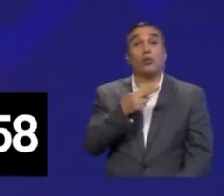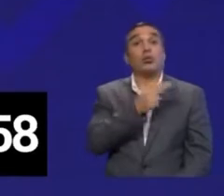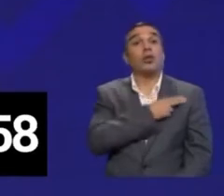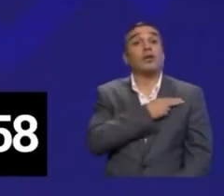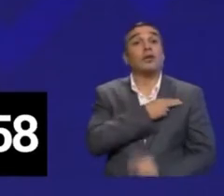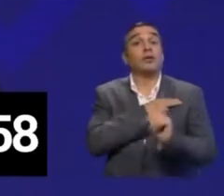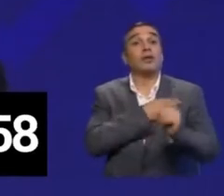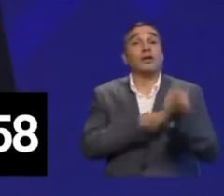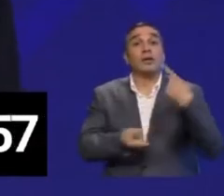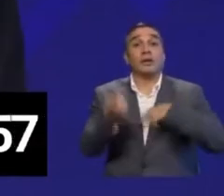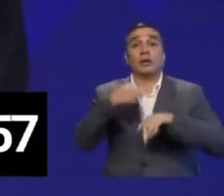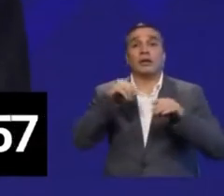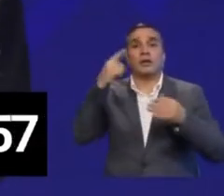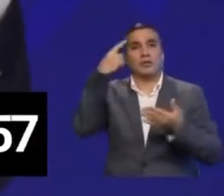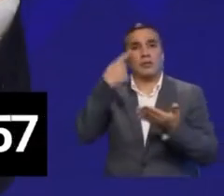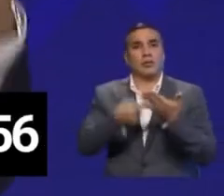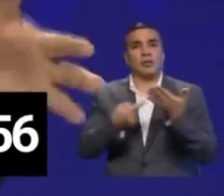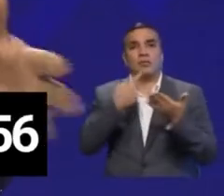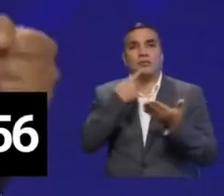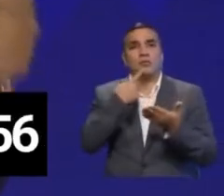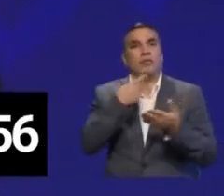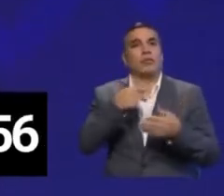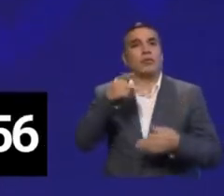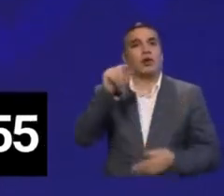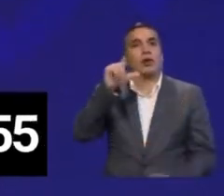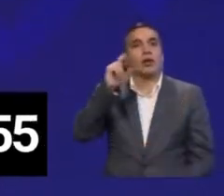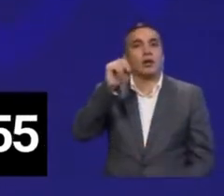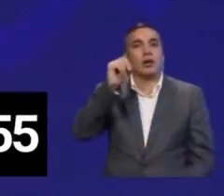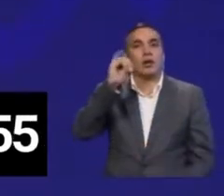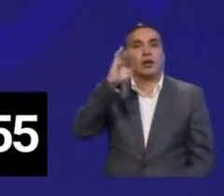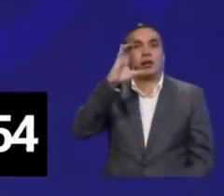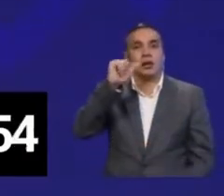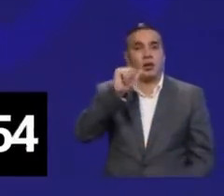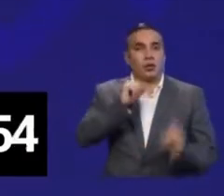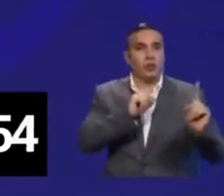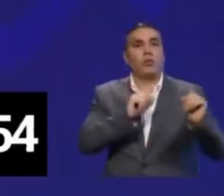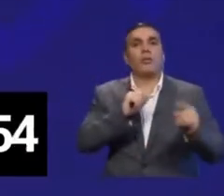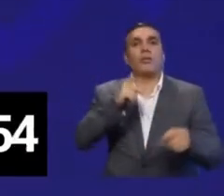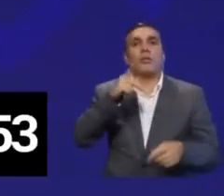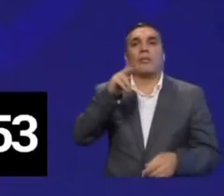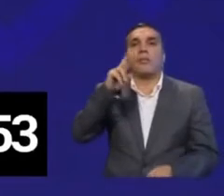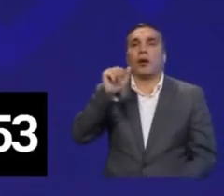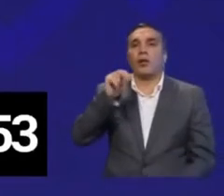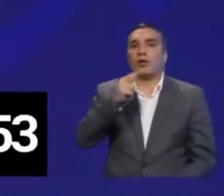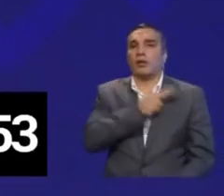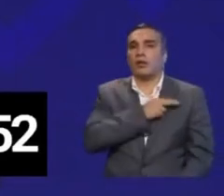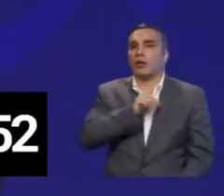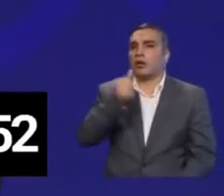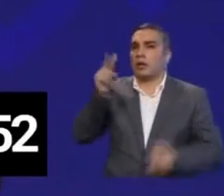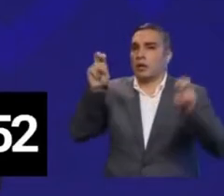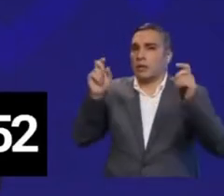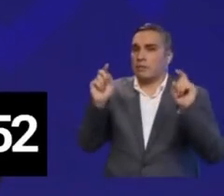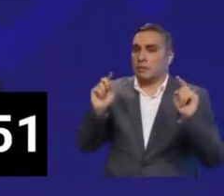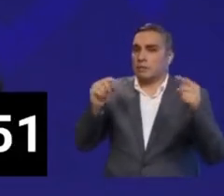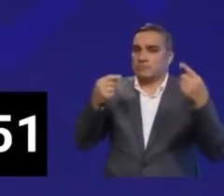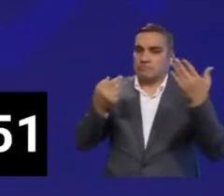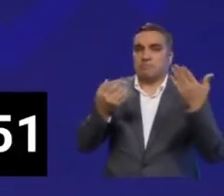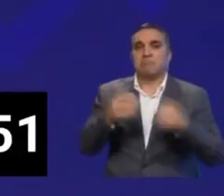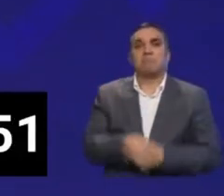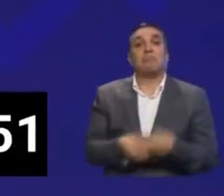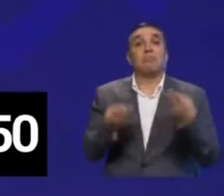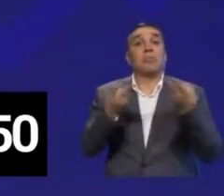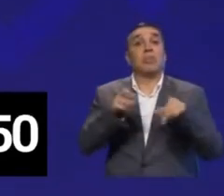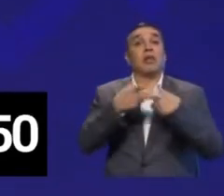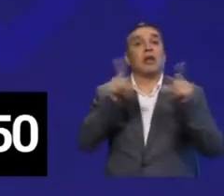universidad volveremos al prepolitécnico en unos casos y al preuniversitario en otros casos. Tendrán